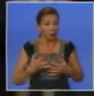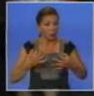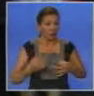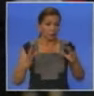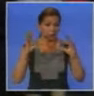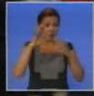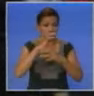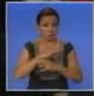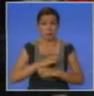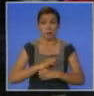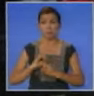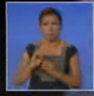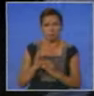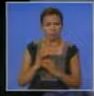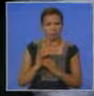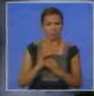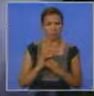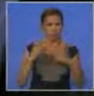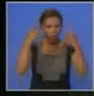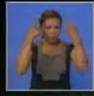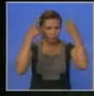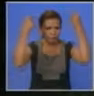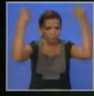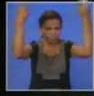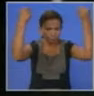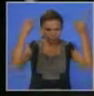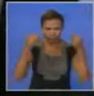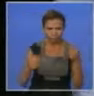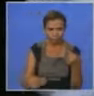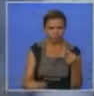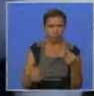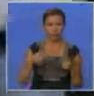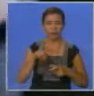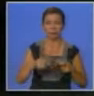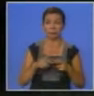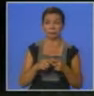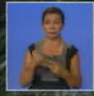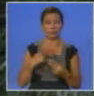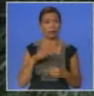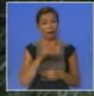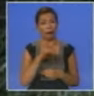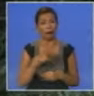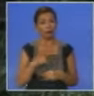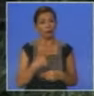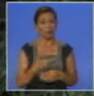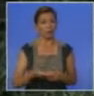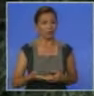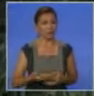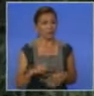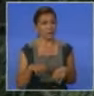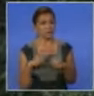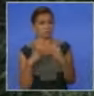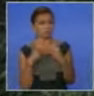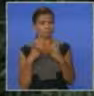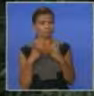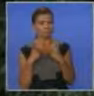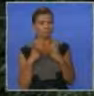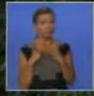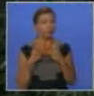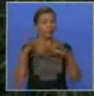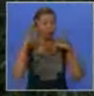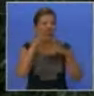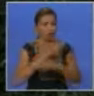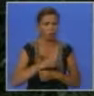las leyendas del duende Curupí, ser mitológico que aún atemoriza a los visitantes, quienes participan de una caminata de